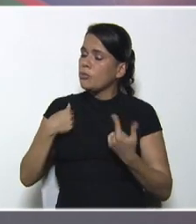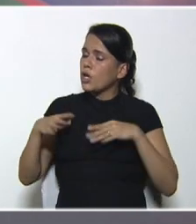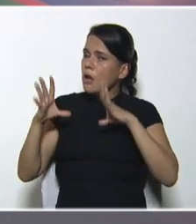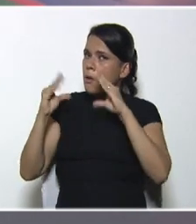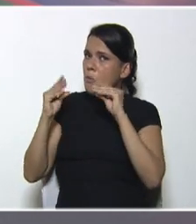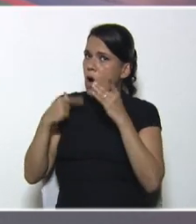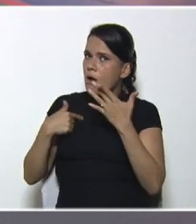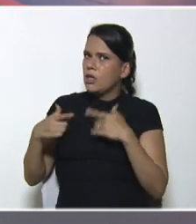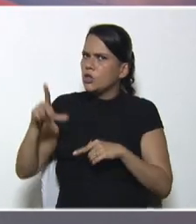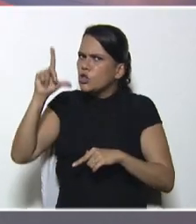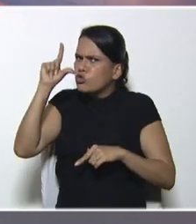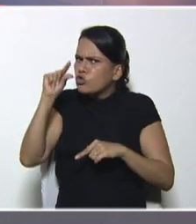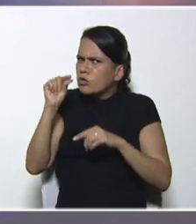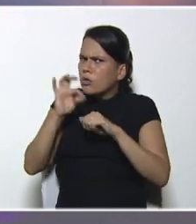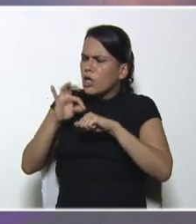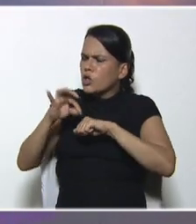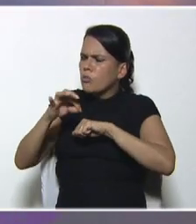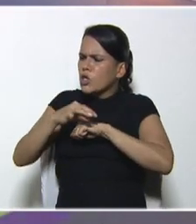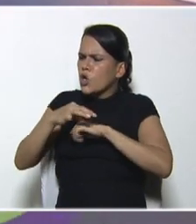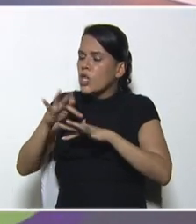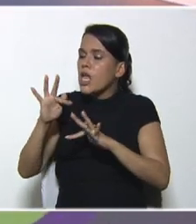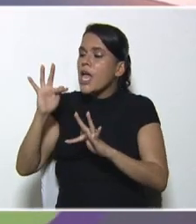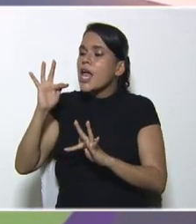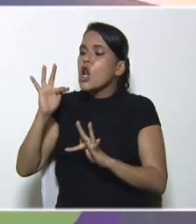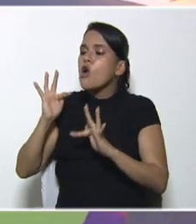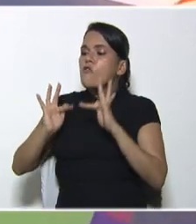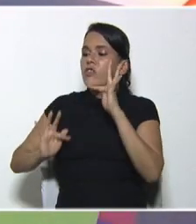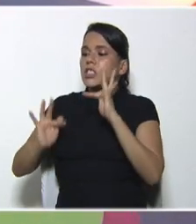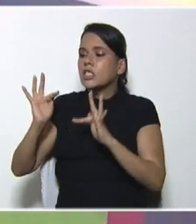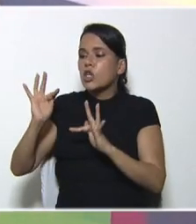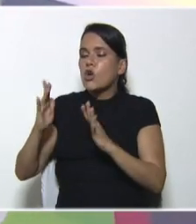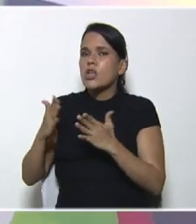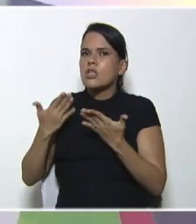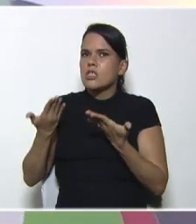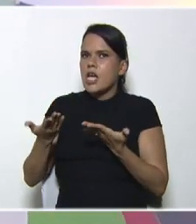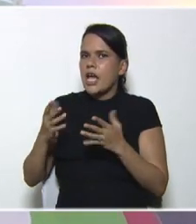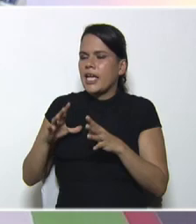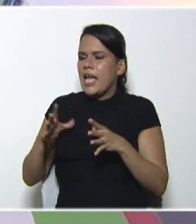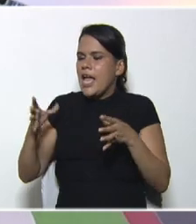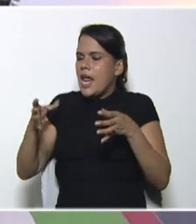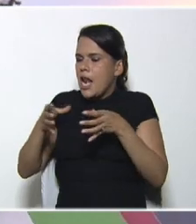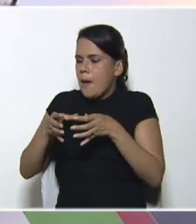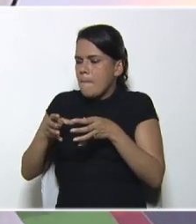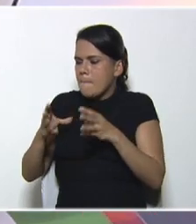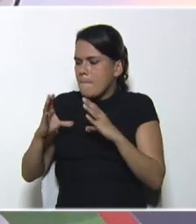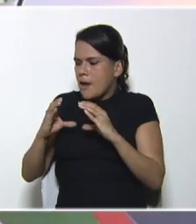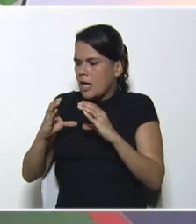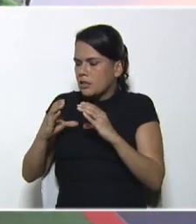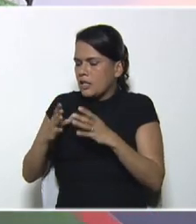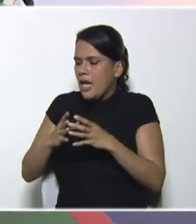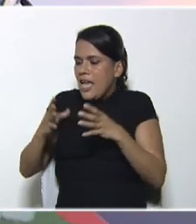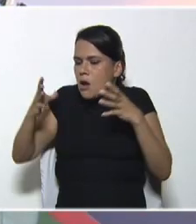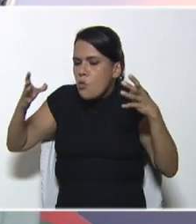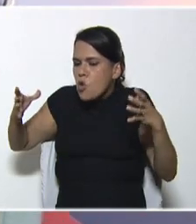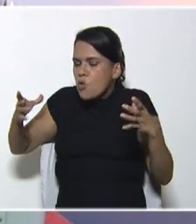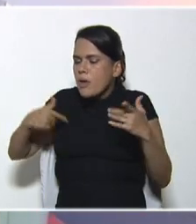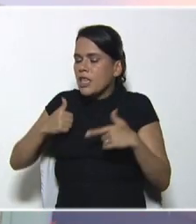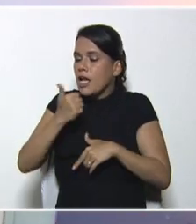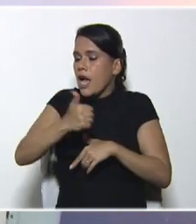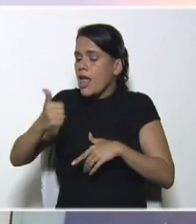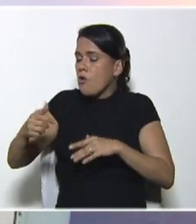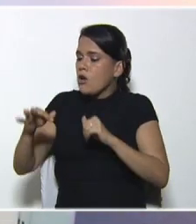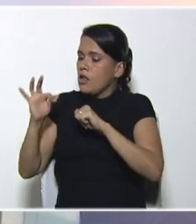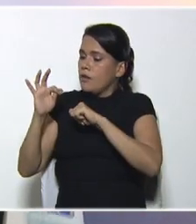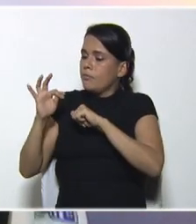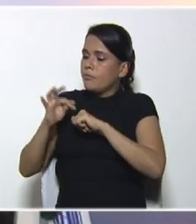partículas subatómicas desde el punto de vista físico, ya que la masa, el volumen de cada una de esas partículas